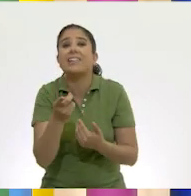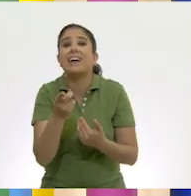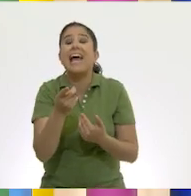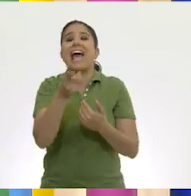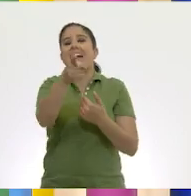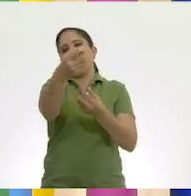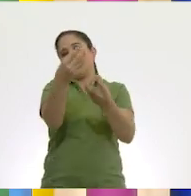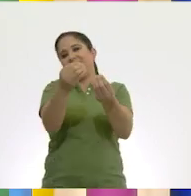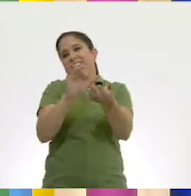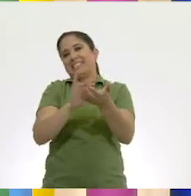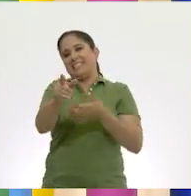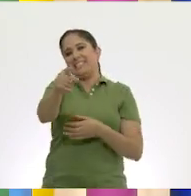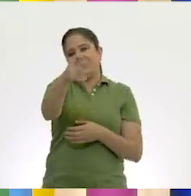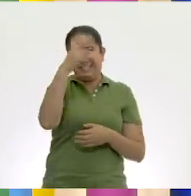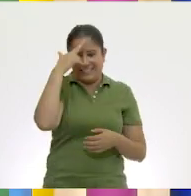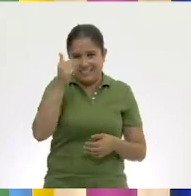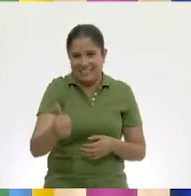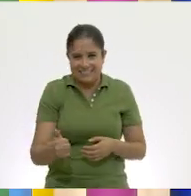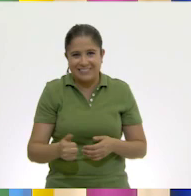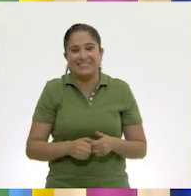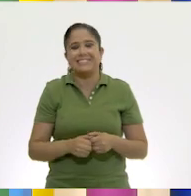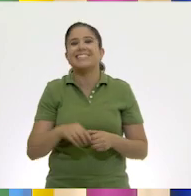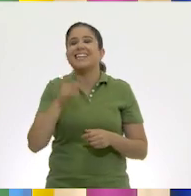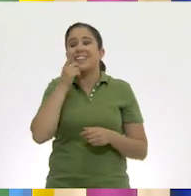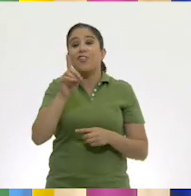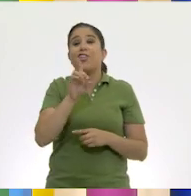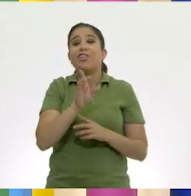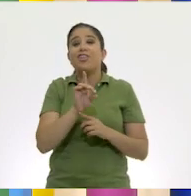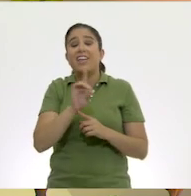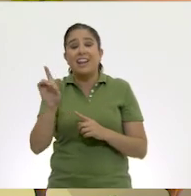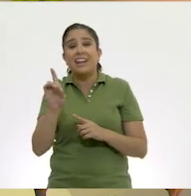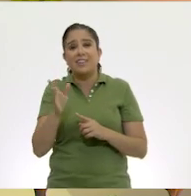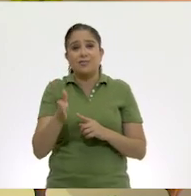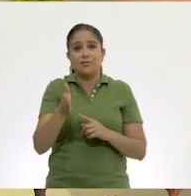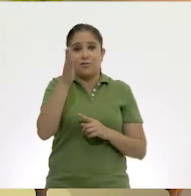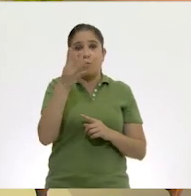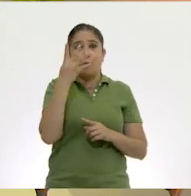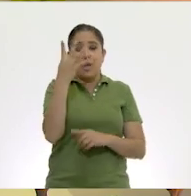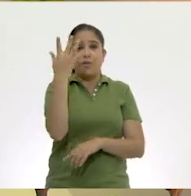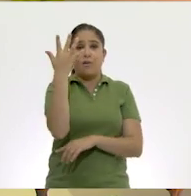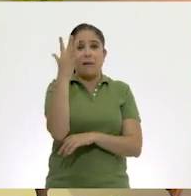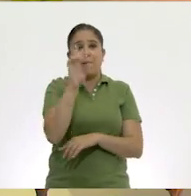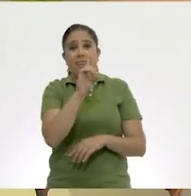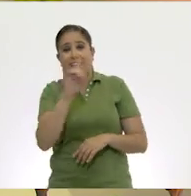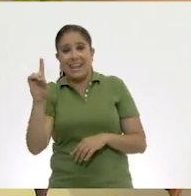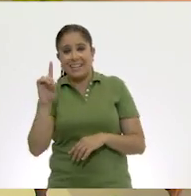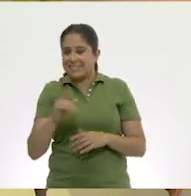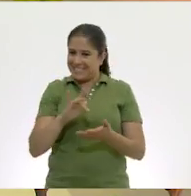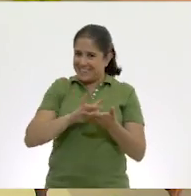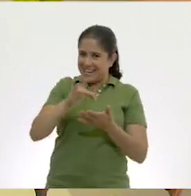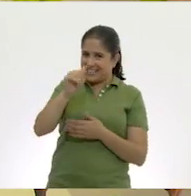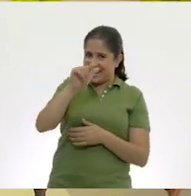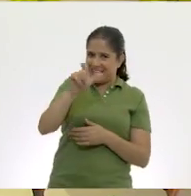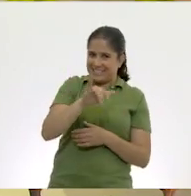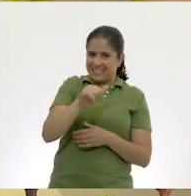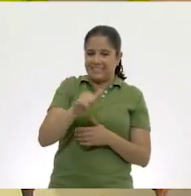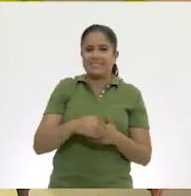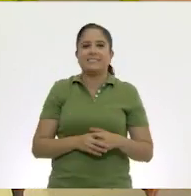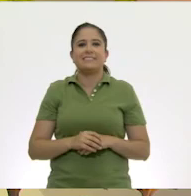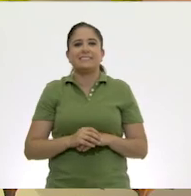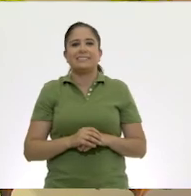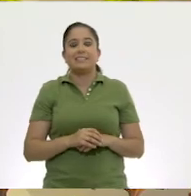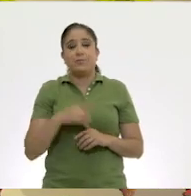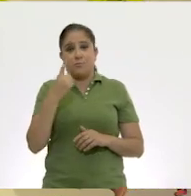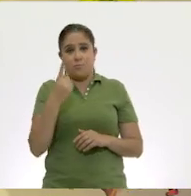muchas gracias parece que sí dijo derecho derecho cuatro árboles a la derecha gracias alexia uno